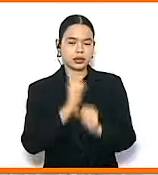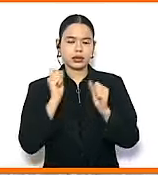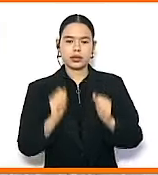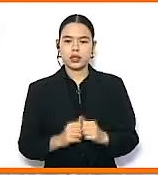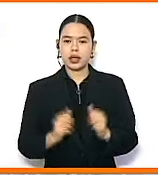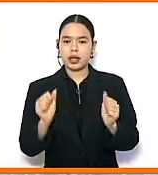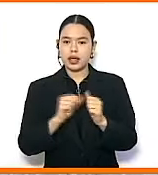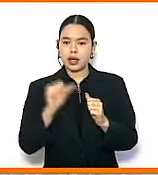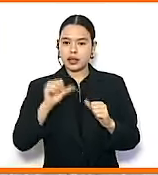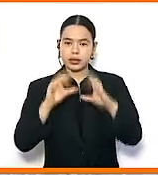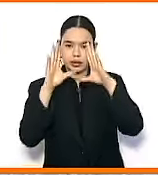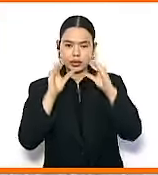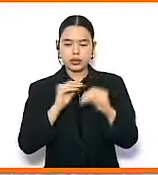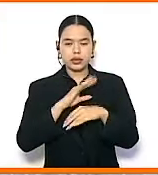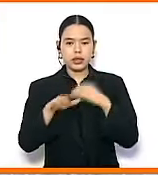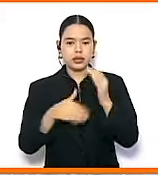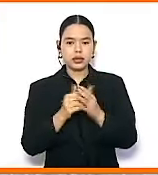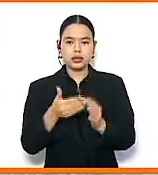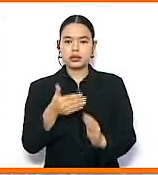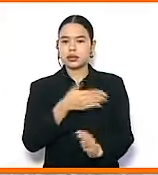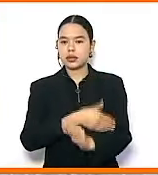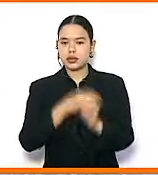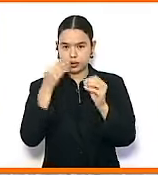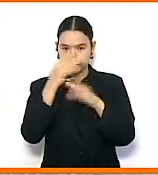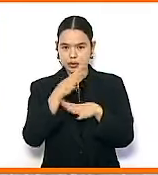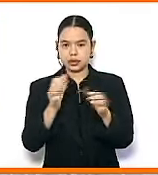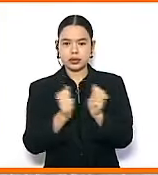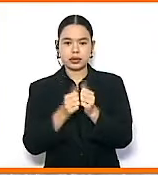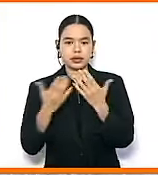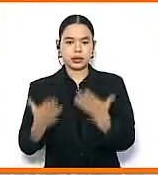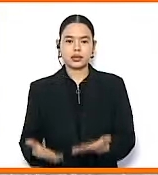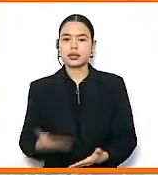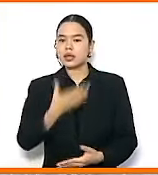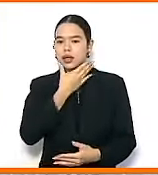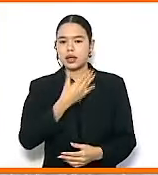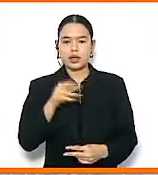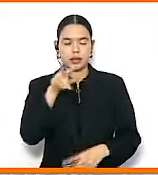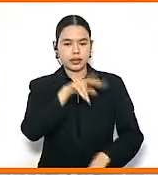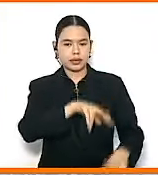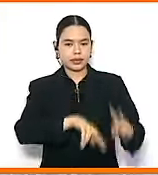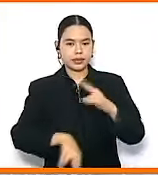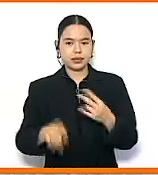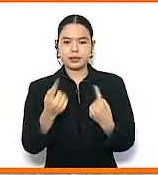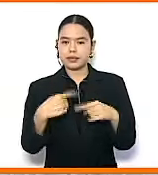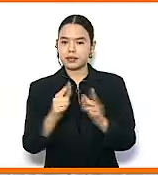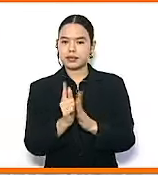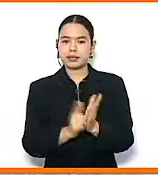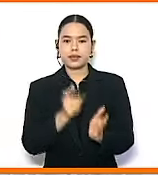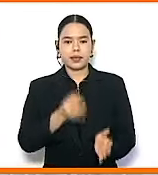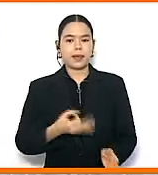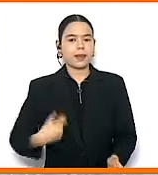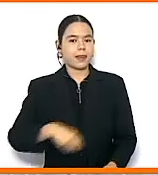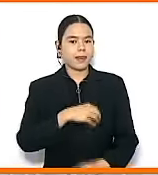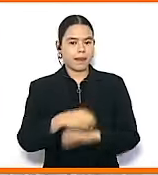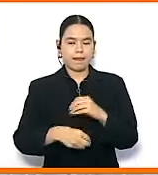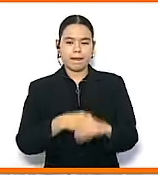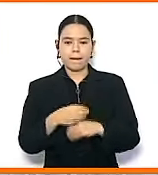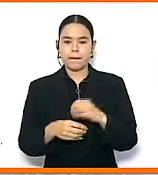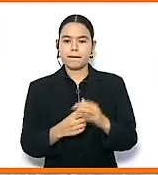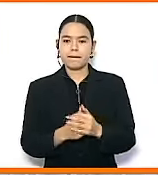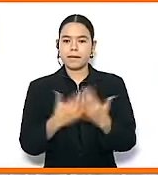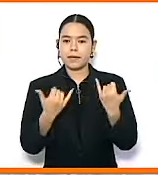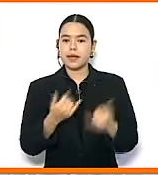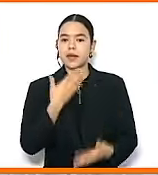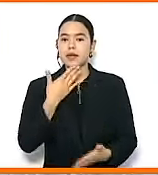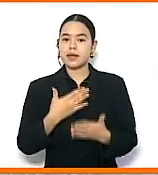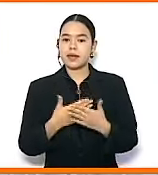en esta noche. Pero antes de eso te comento que me encuentro con el notario, quien está para darle fe y legalidad a cada uno de nuestros sorteos. Tenemos